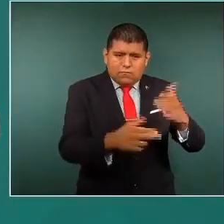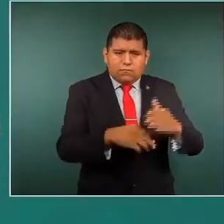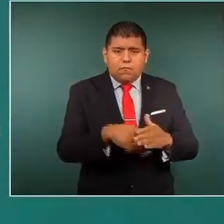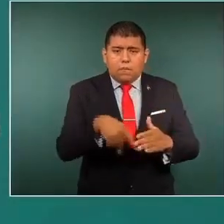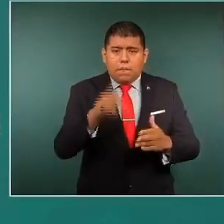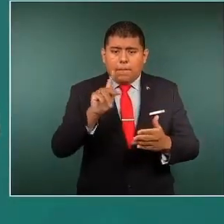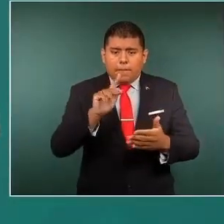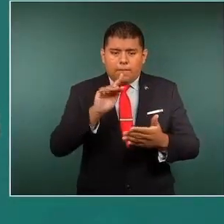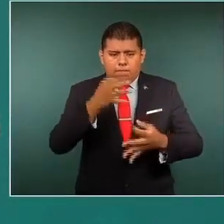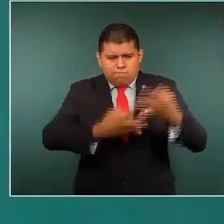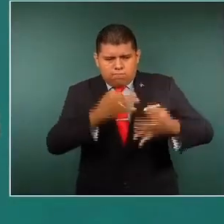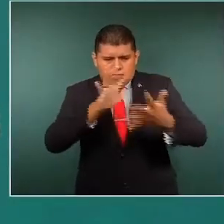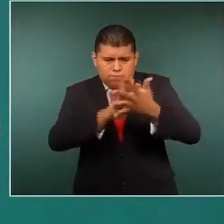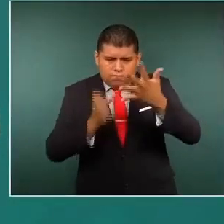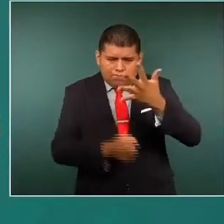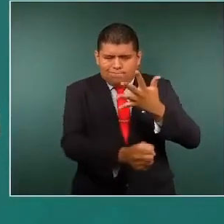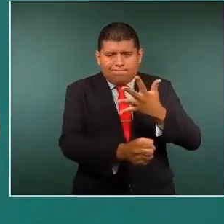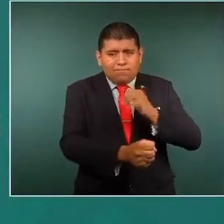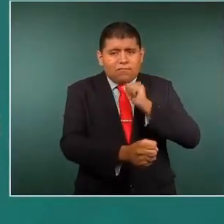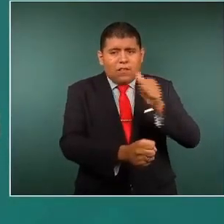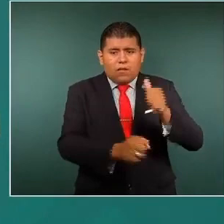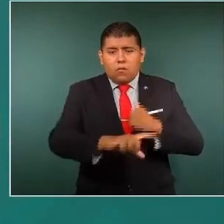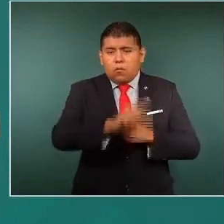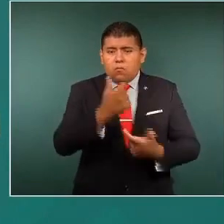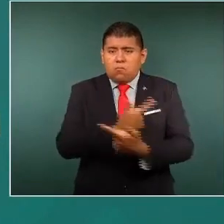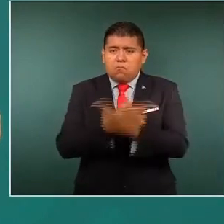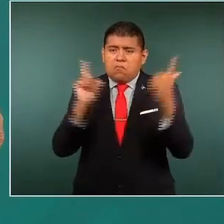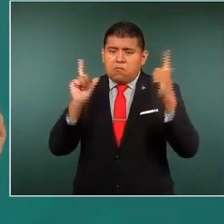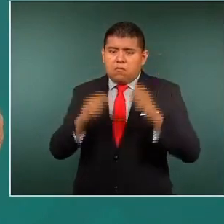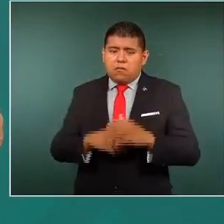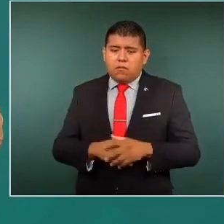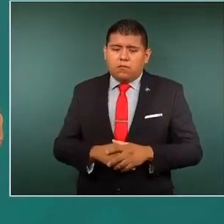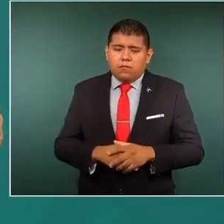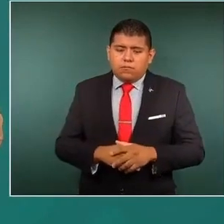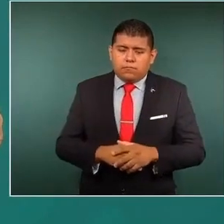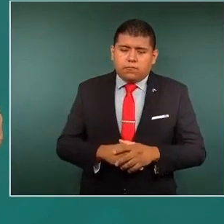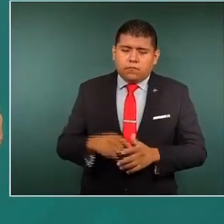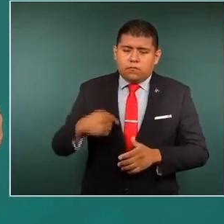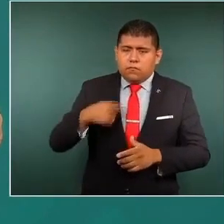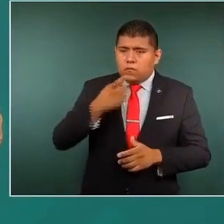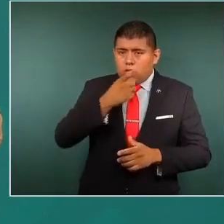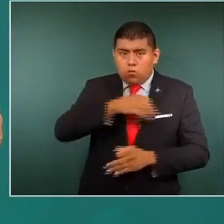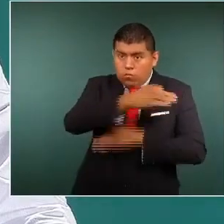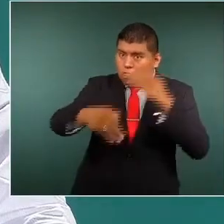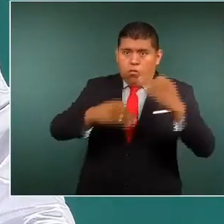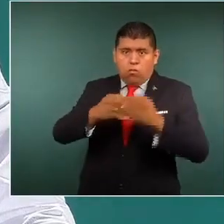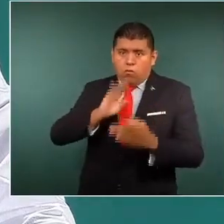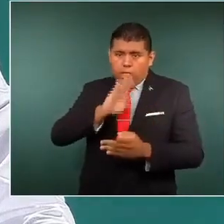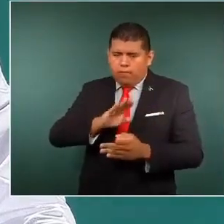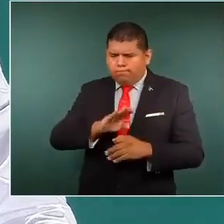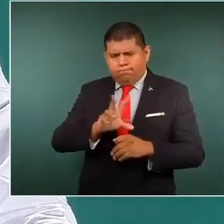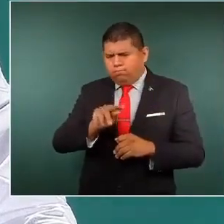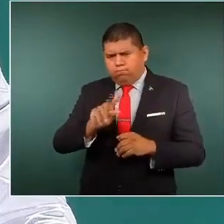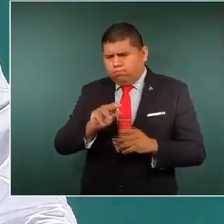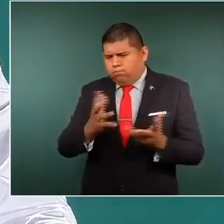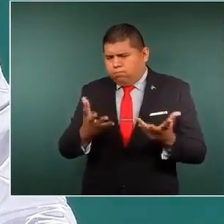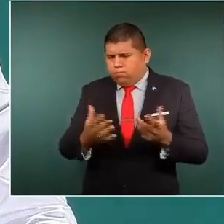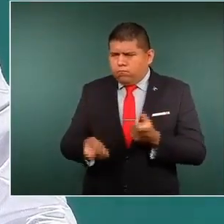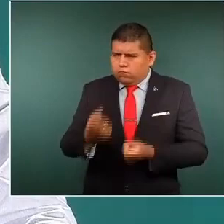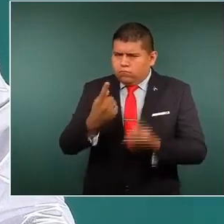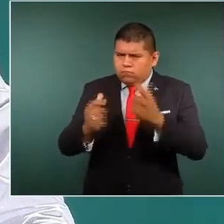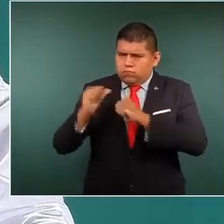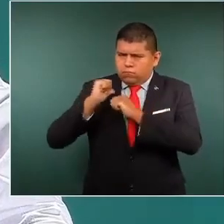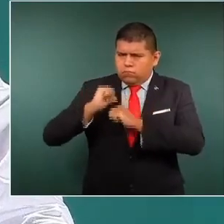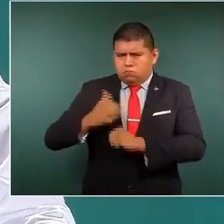jueces estatales, federales. No quiero generalizar porque hay muy buenos servidores